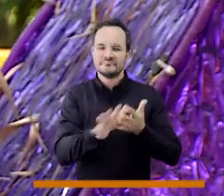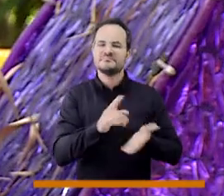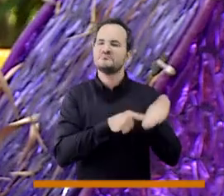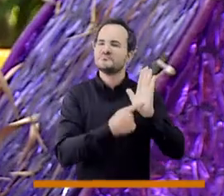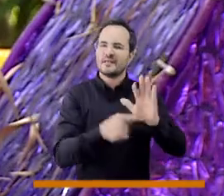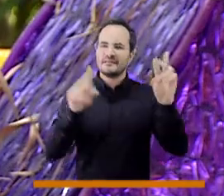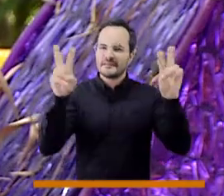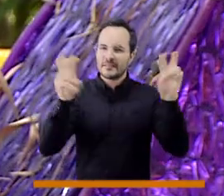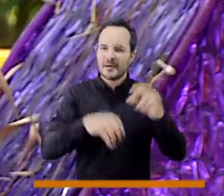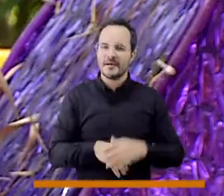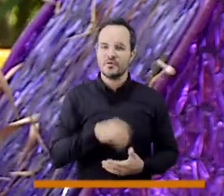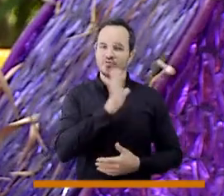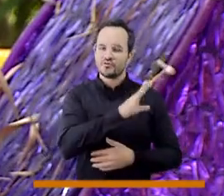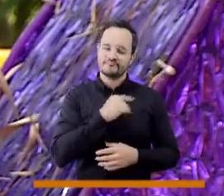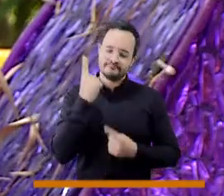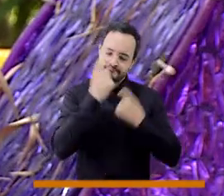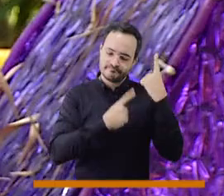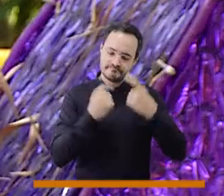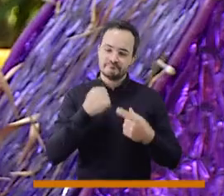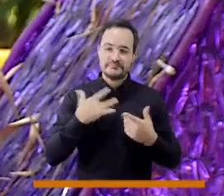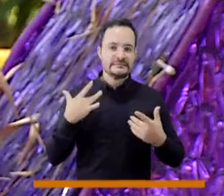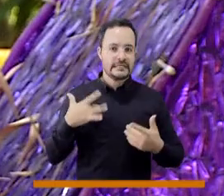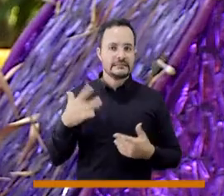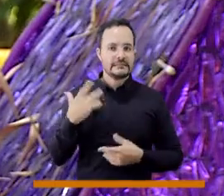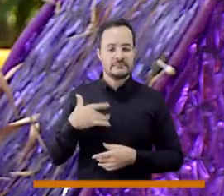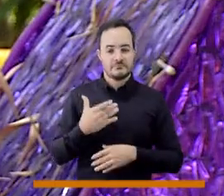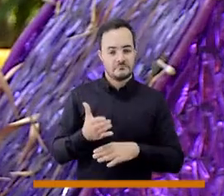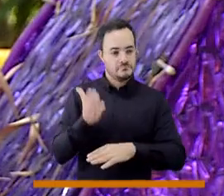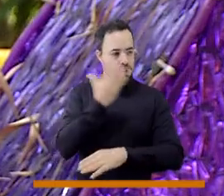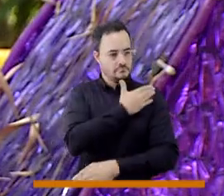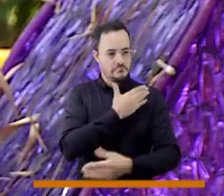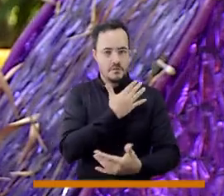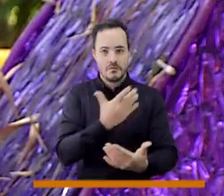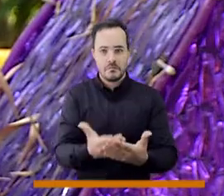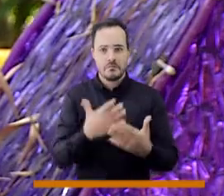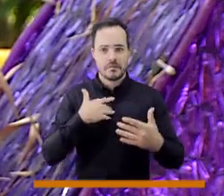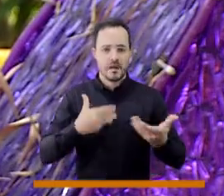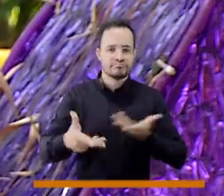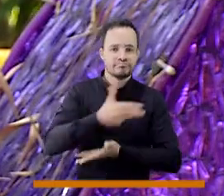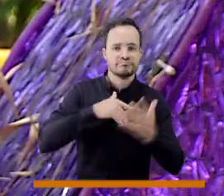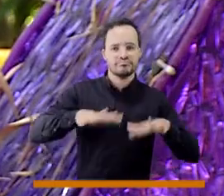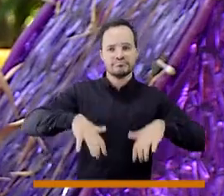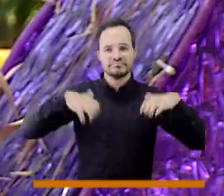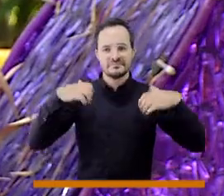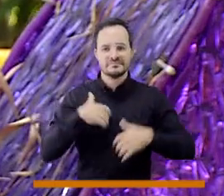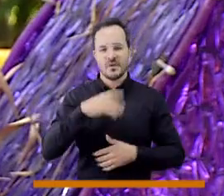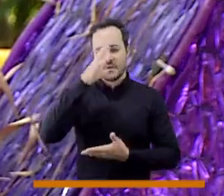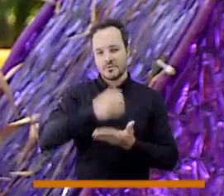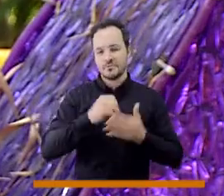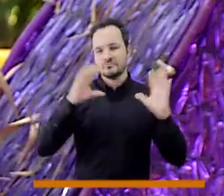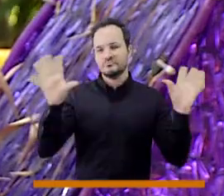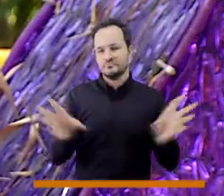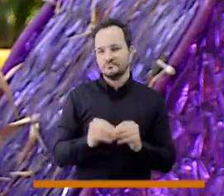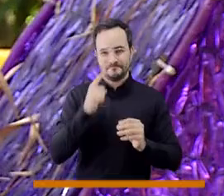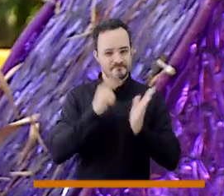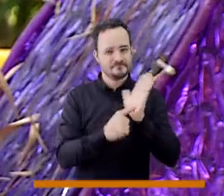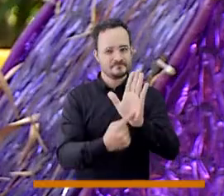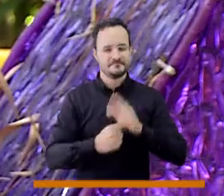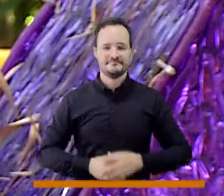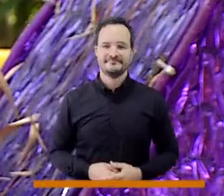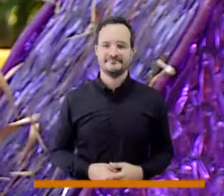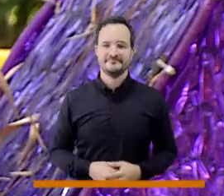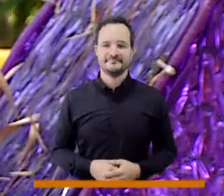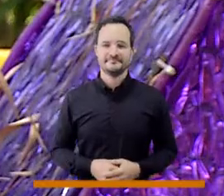Medellín hablándonos en su sección Cuenta el Presidente, con un mensaje resumen acerca de lo que sucedió en